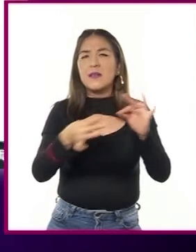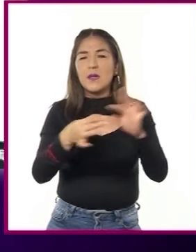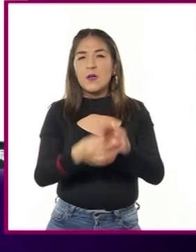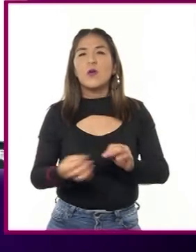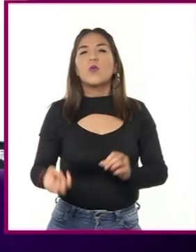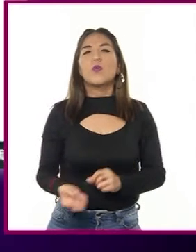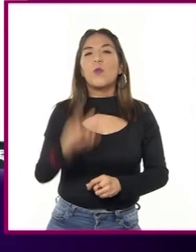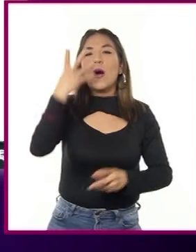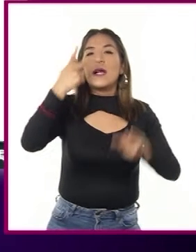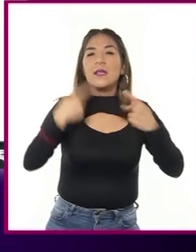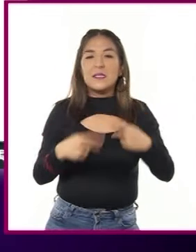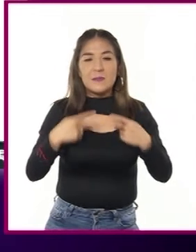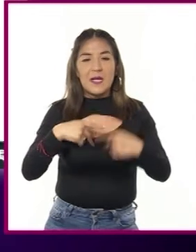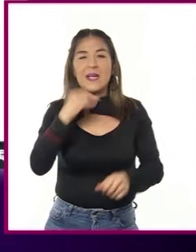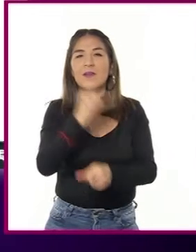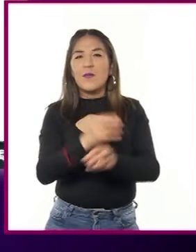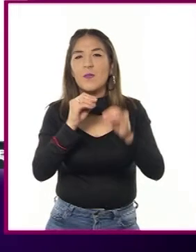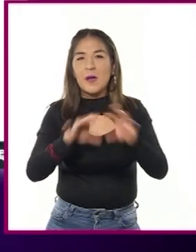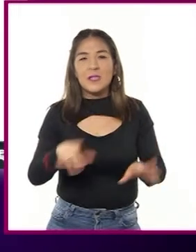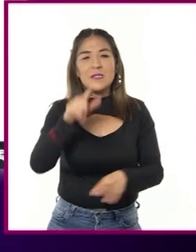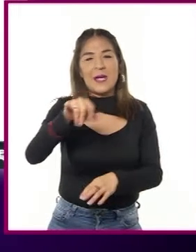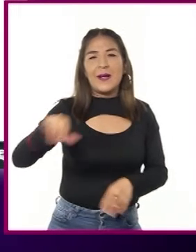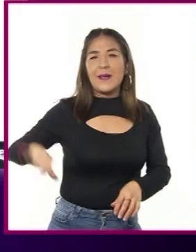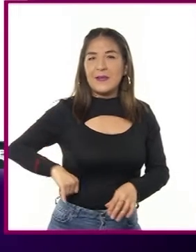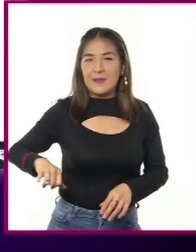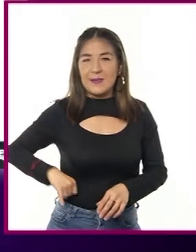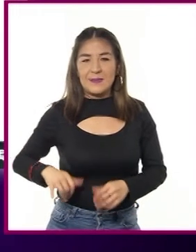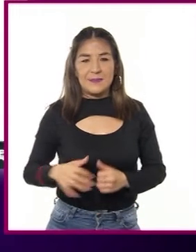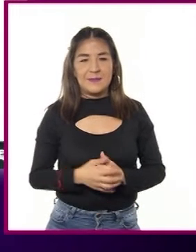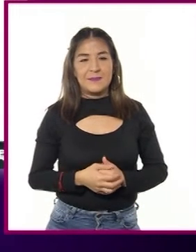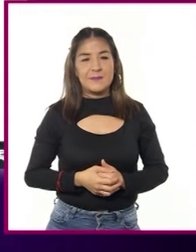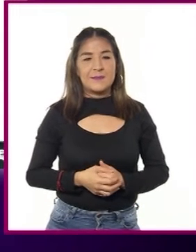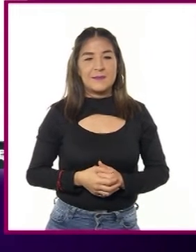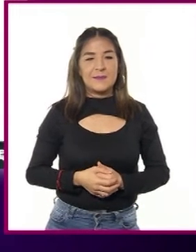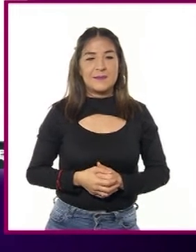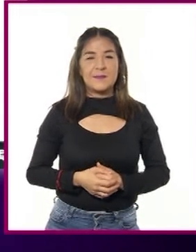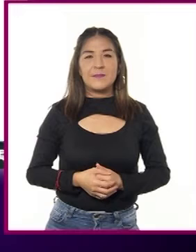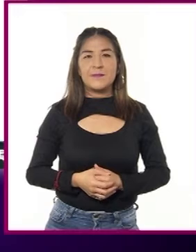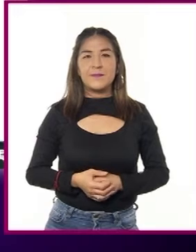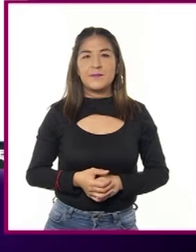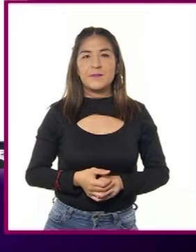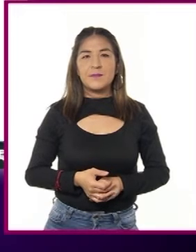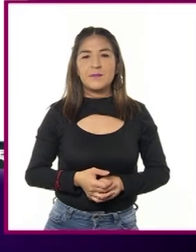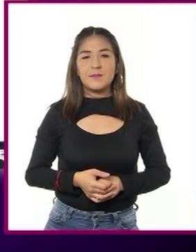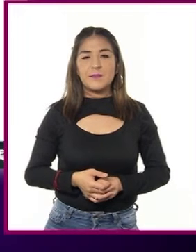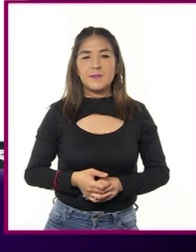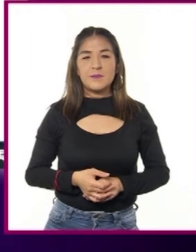buscador el tipo de archivo que nos interesa.